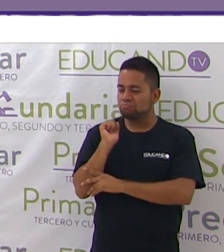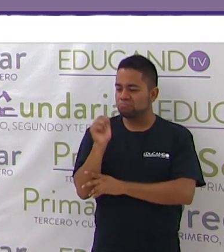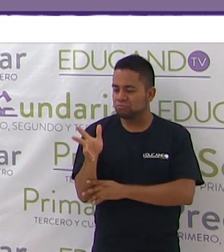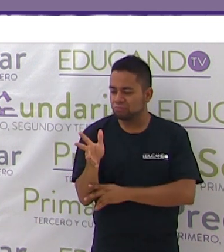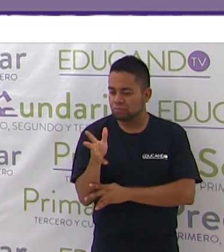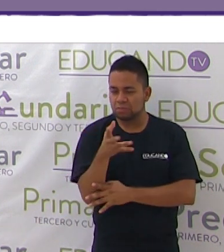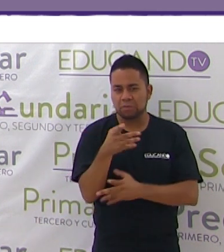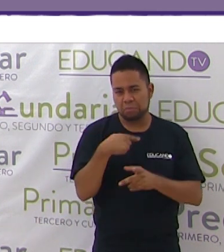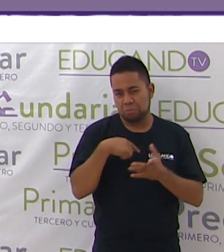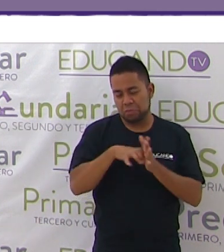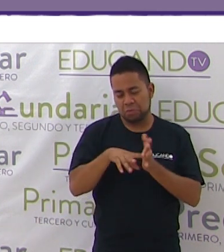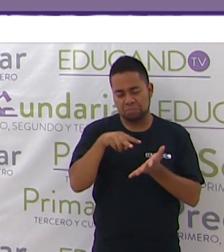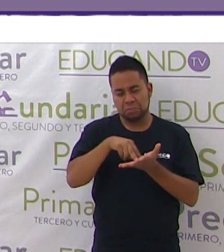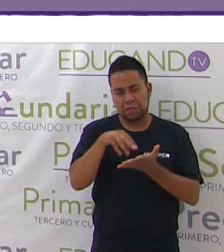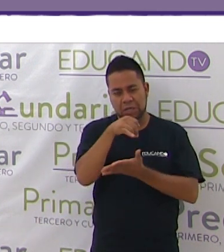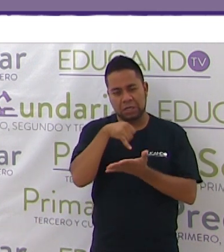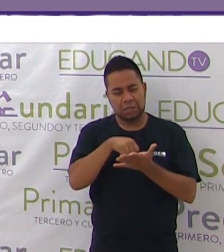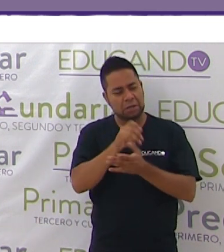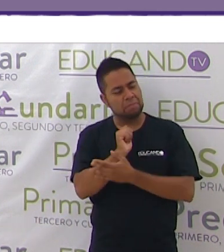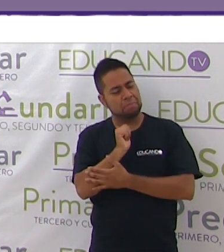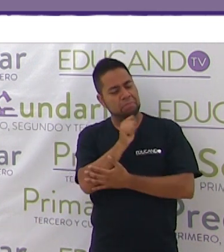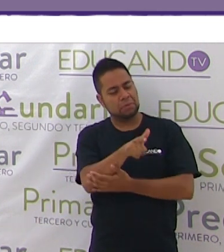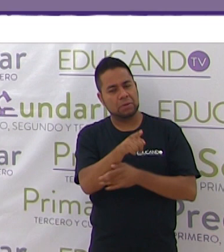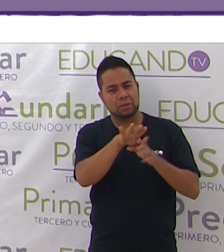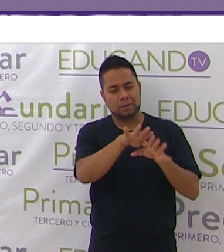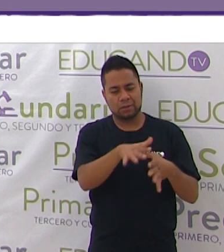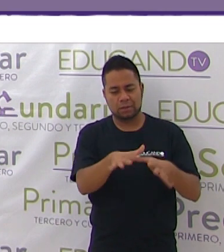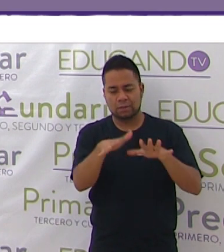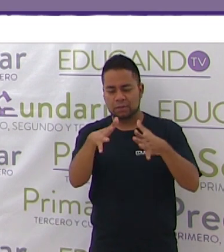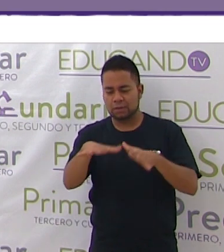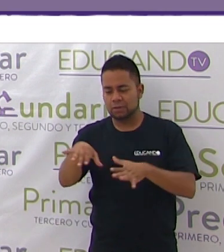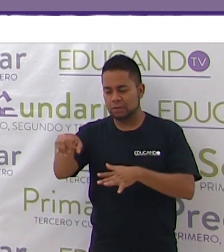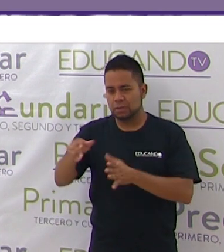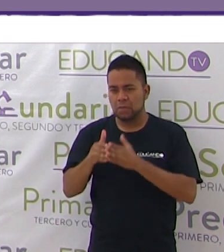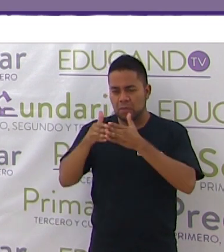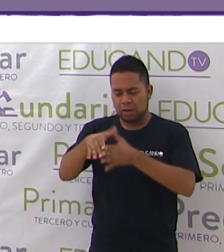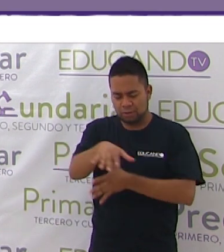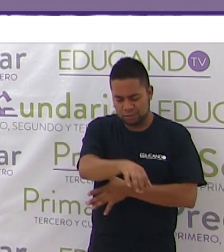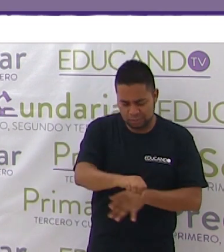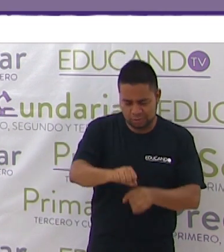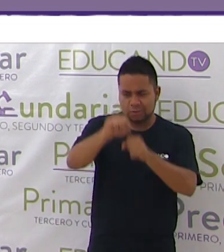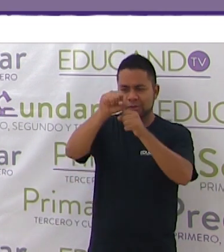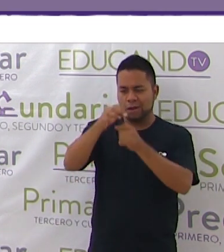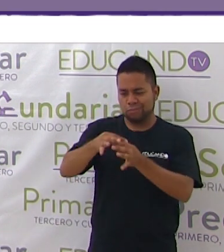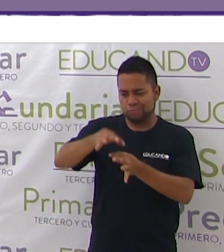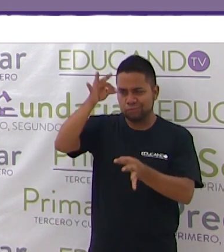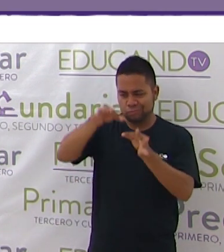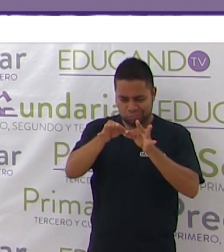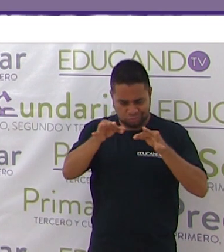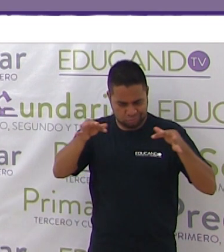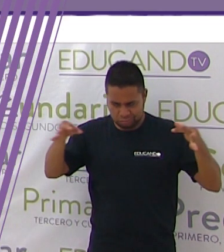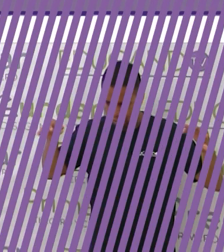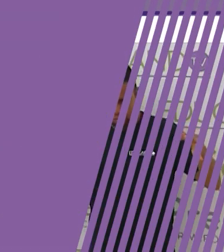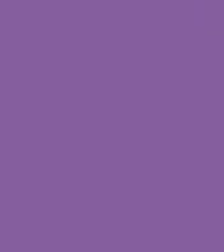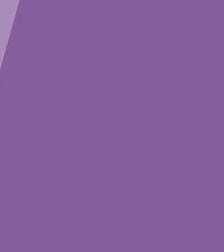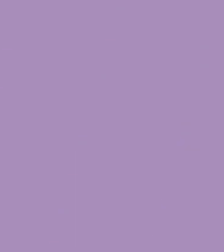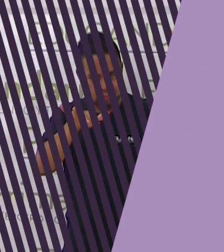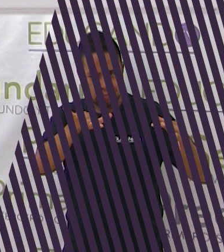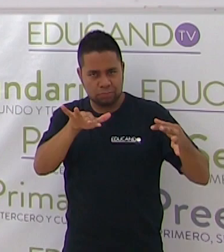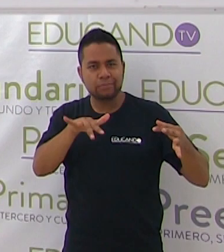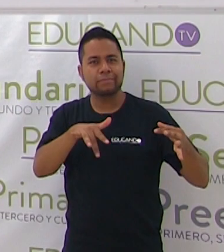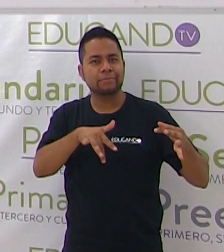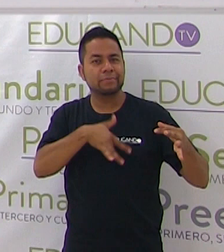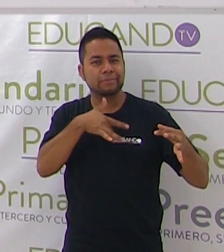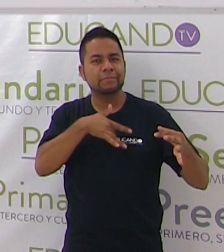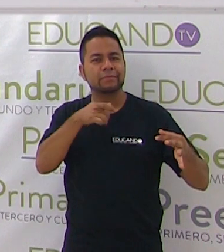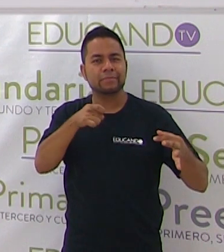una isla para que un barco que pase la encuentre y lea el mensaje. ¿Qué les pareció este concepto